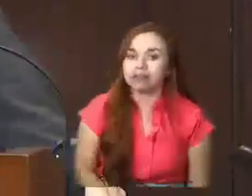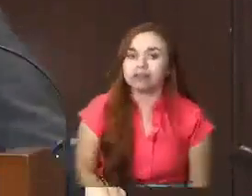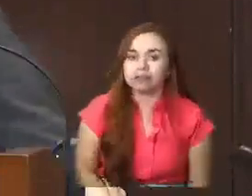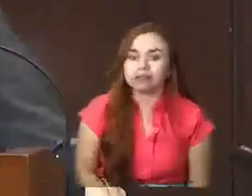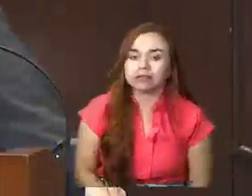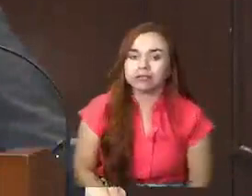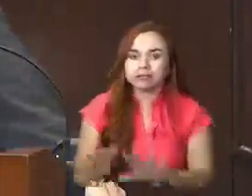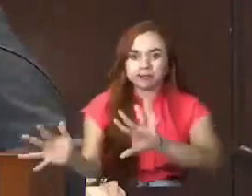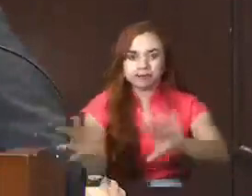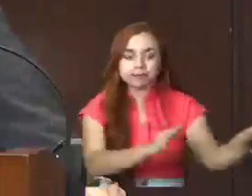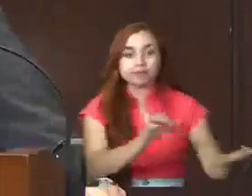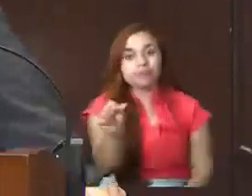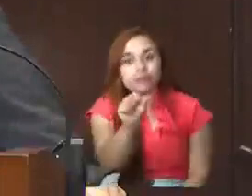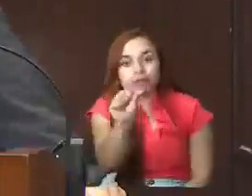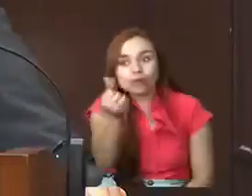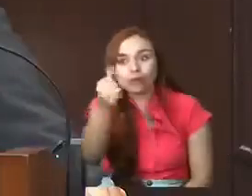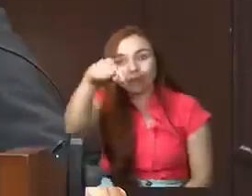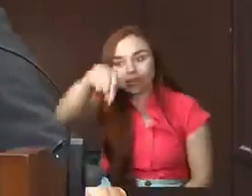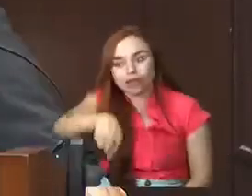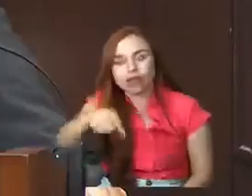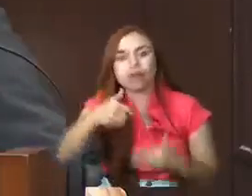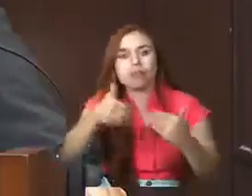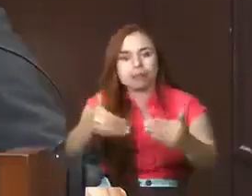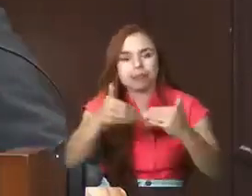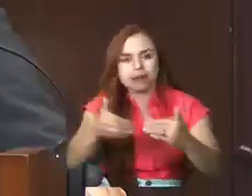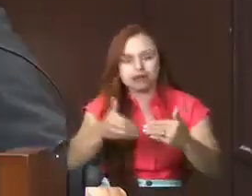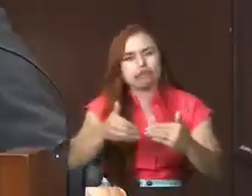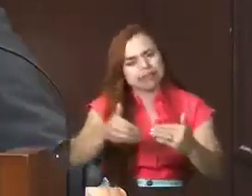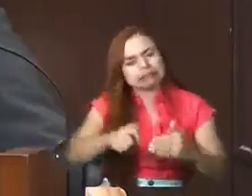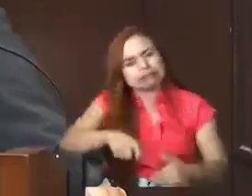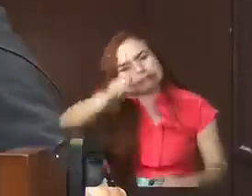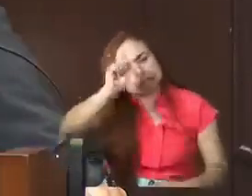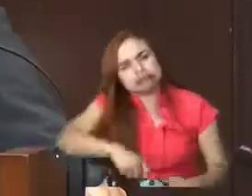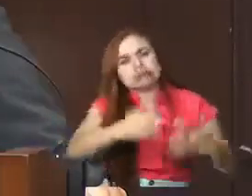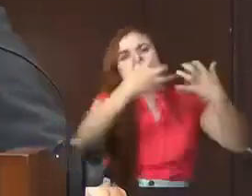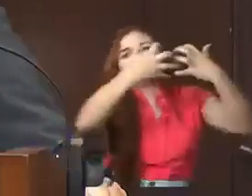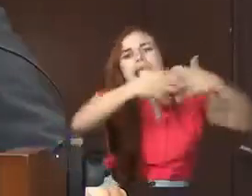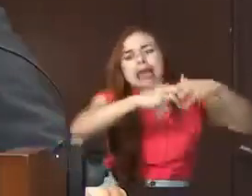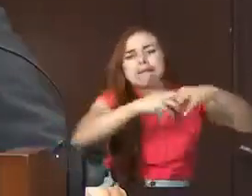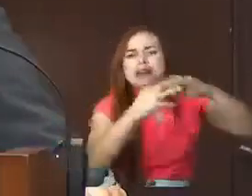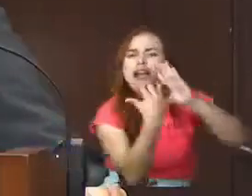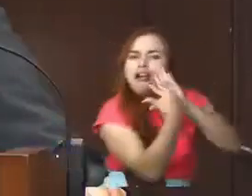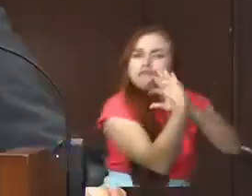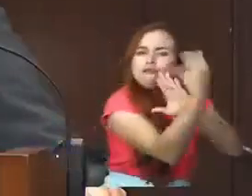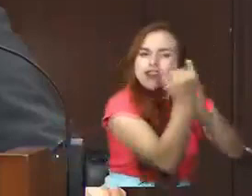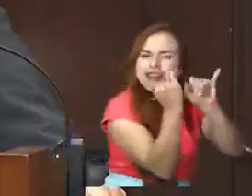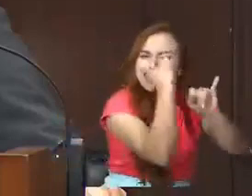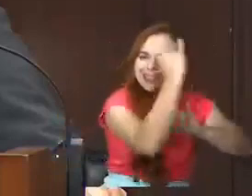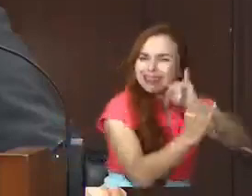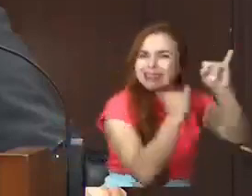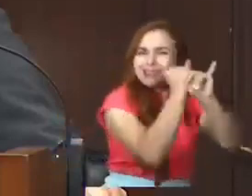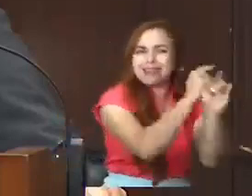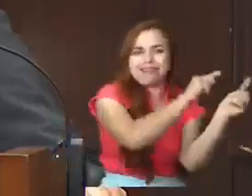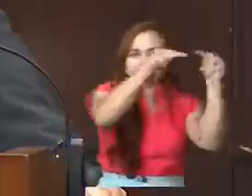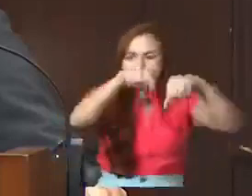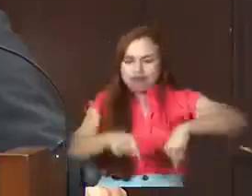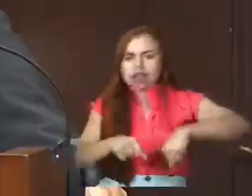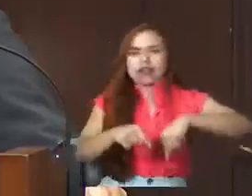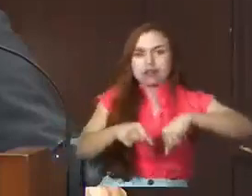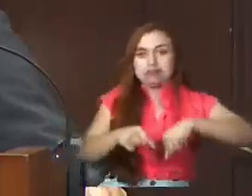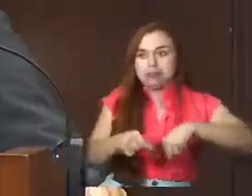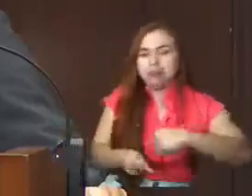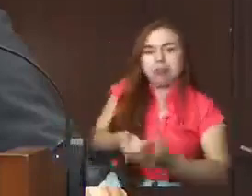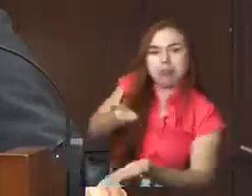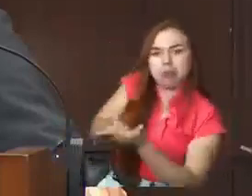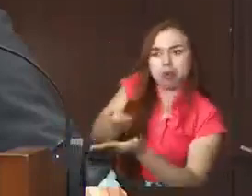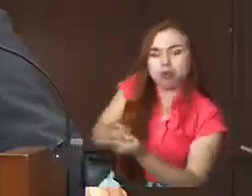mercado que necesita la inversión extranjera para crecer a tasas aceptables y garantizar el empleo de su población,